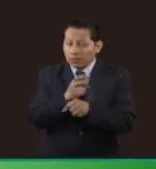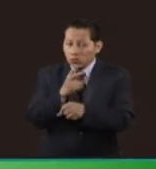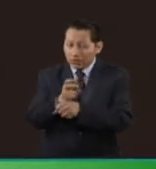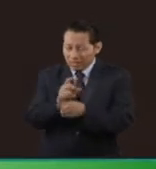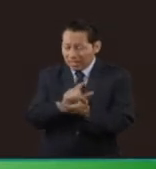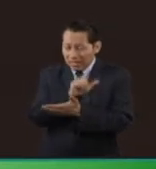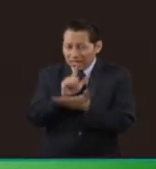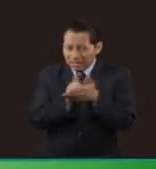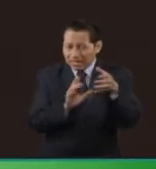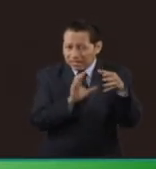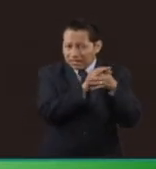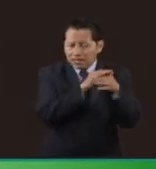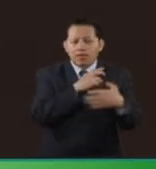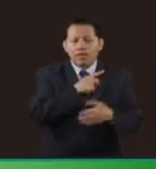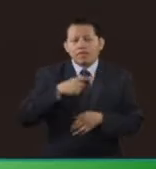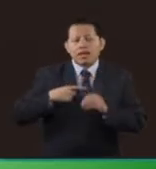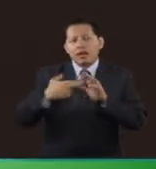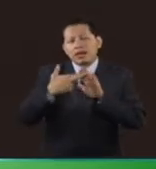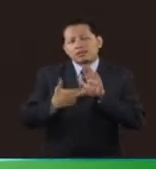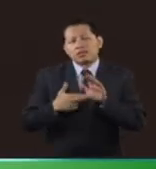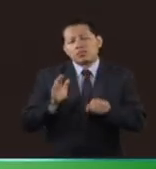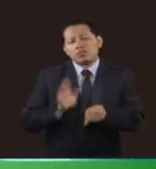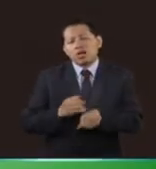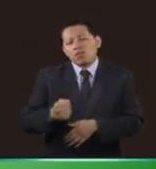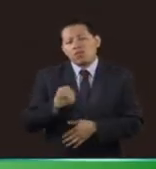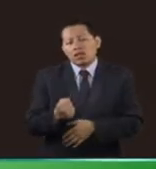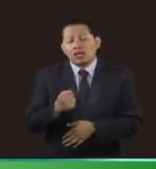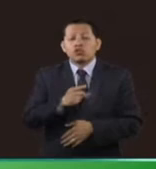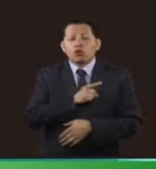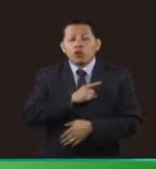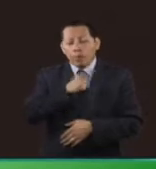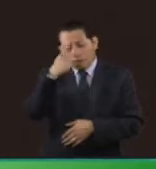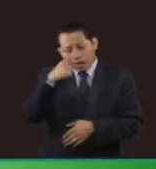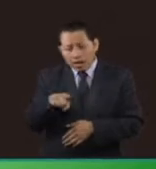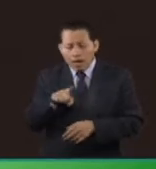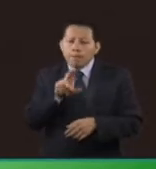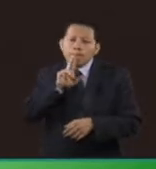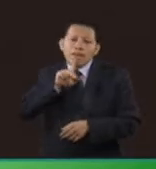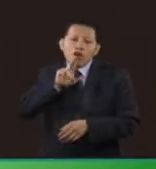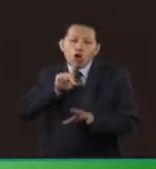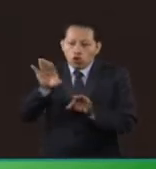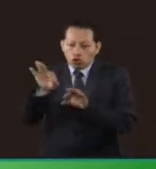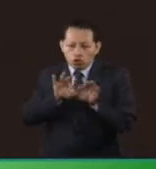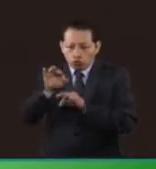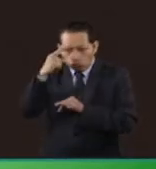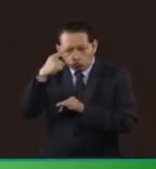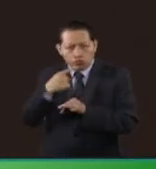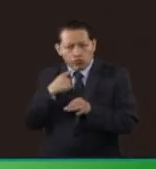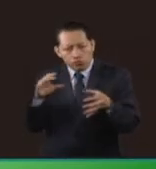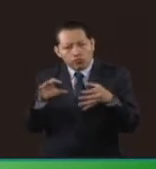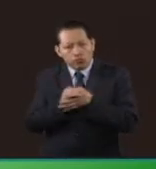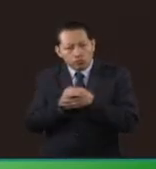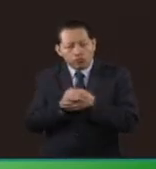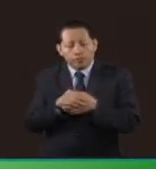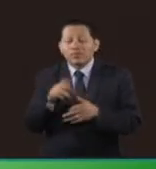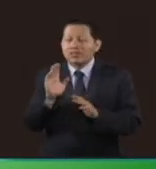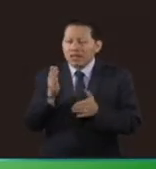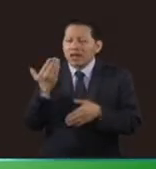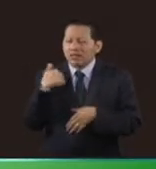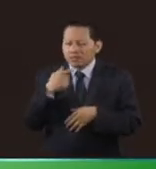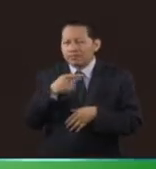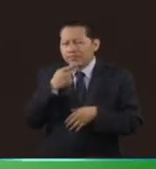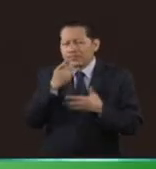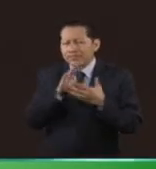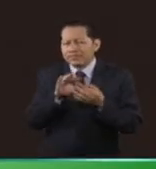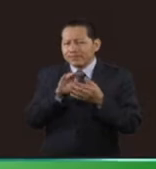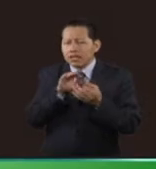los requisitos para que lleguen solo las y los mejores. Ya mucho se ha dicho de las preocupaciones de